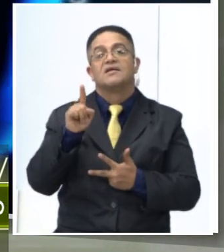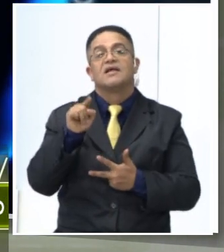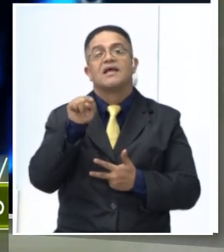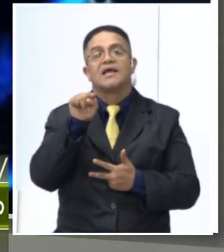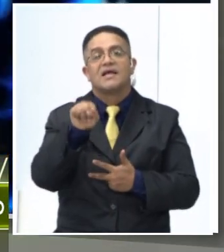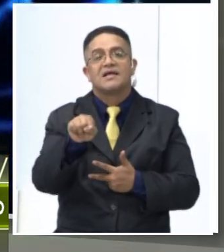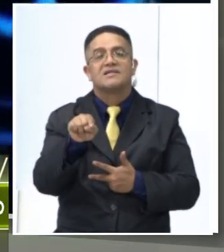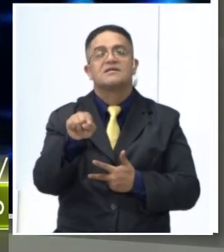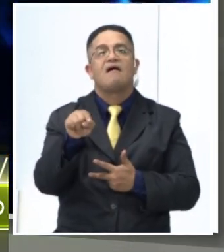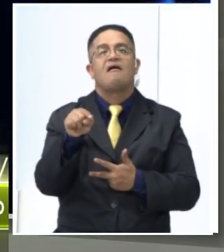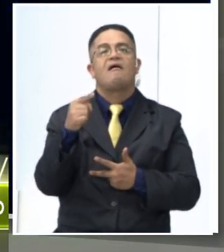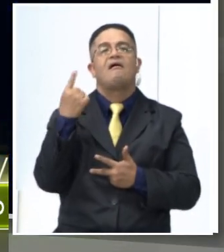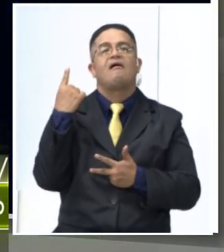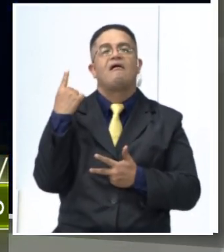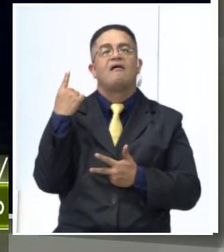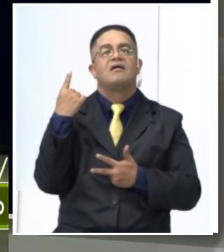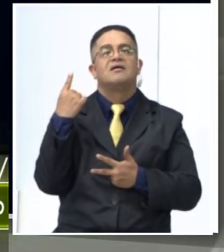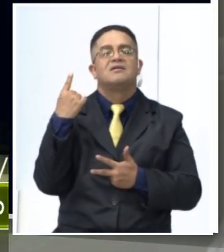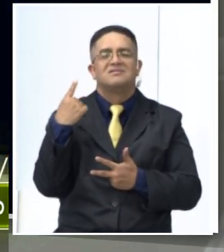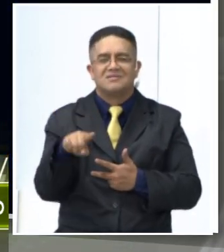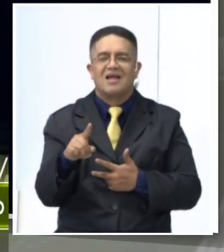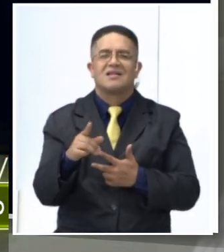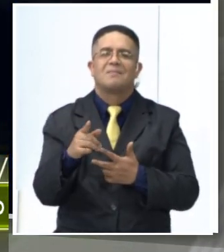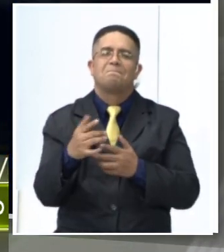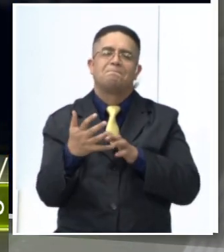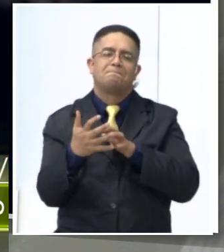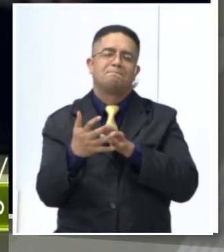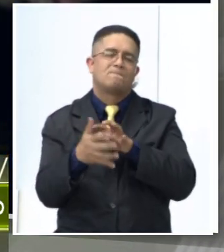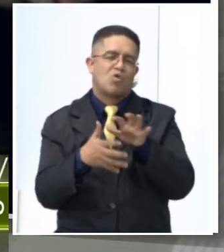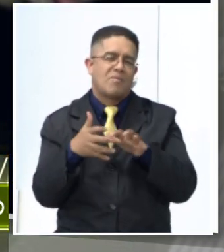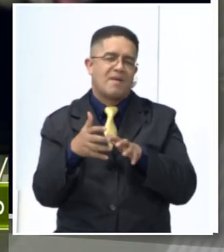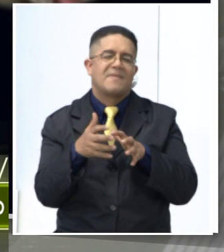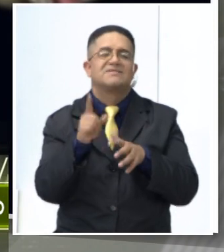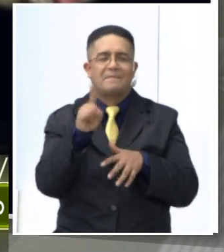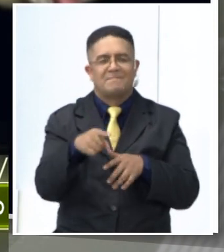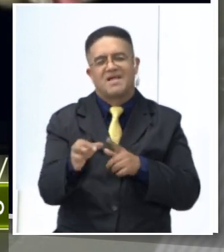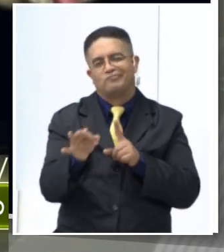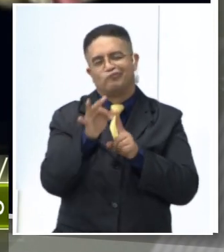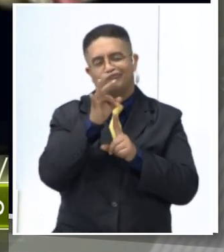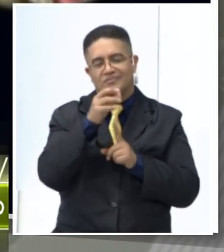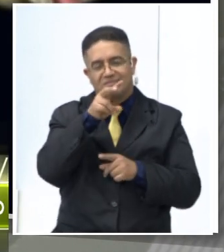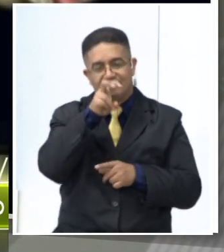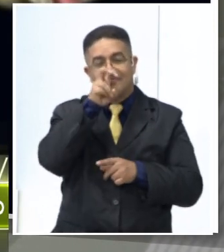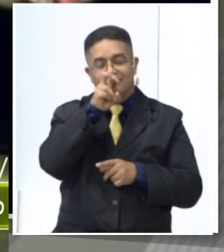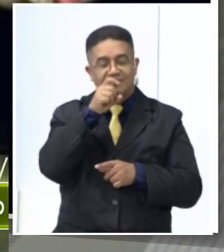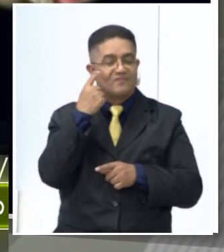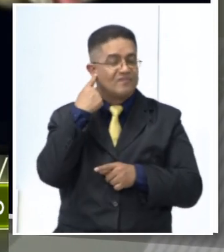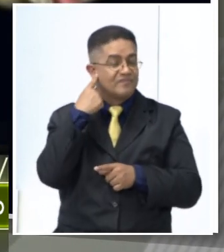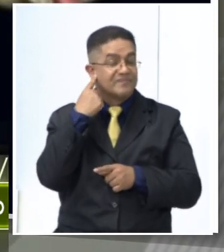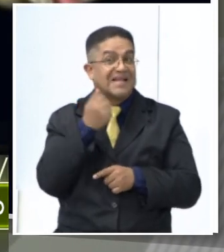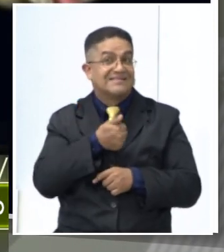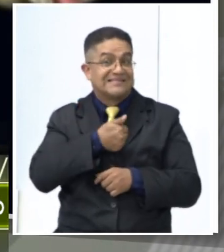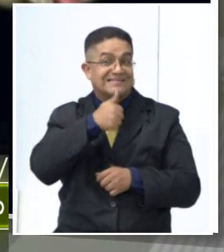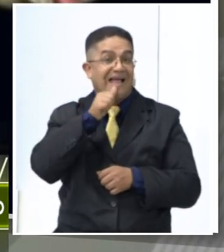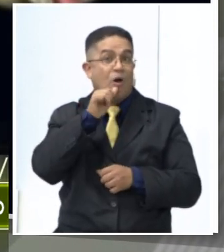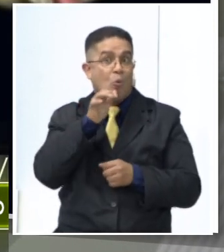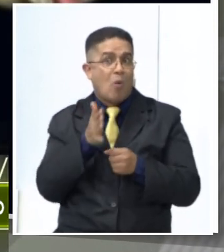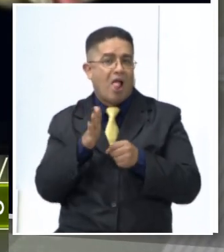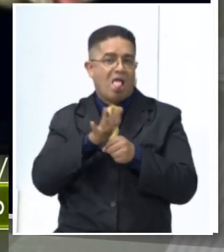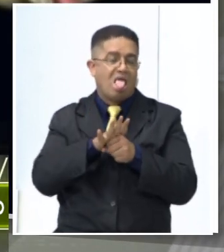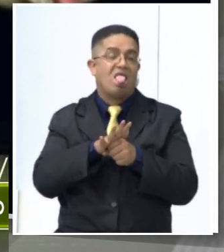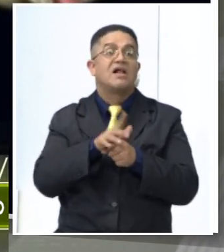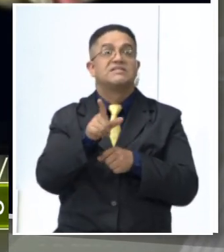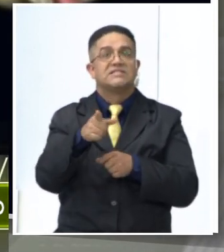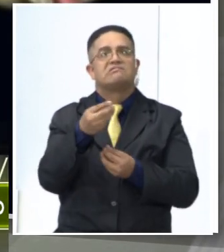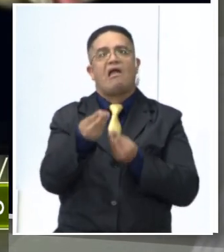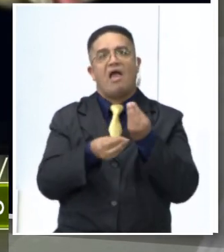secundarias sobre todo a procesos infecciosos respiratorios, en lo cual el oído medio se llena de líquido, este posteriormente se sobreinfecta y